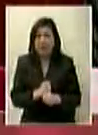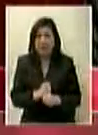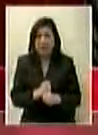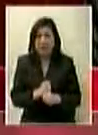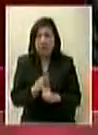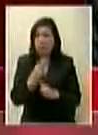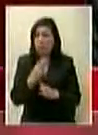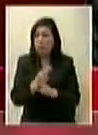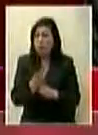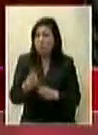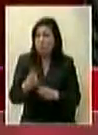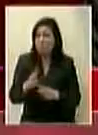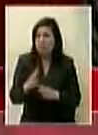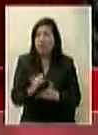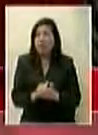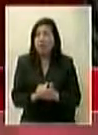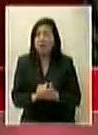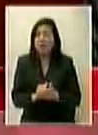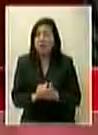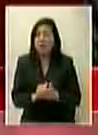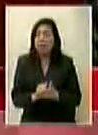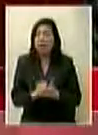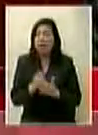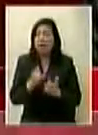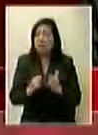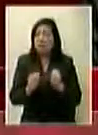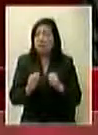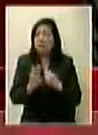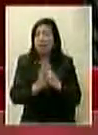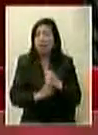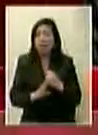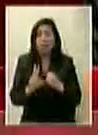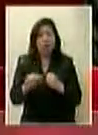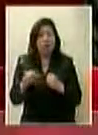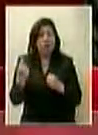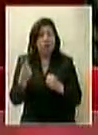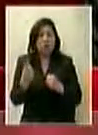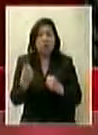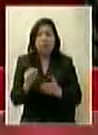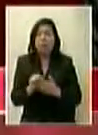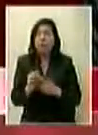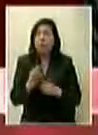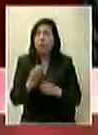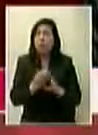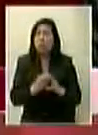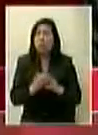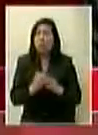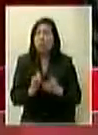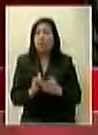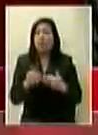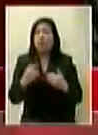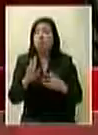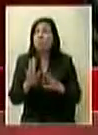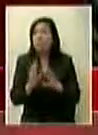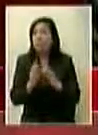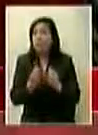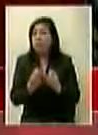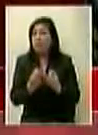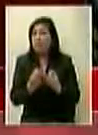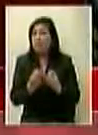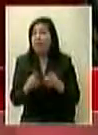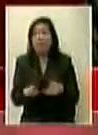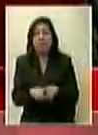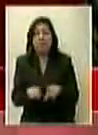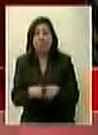se ha previsto incrementar estos servicios a fin de garantizar no solo el apoyo psicosocial a la víctima y a su familia,